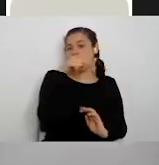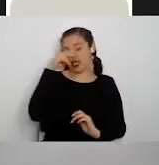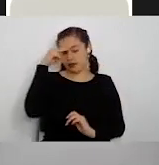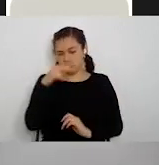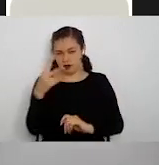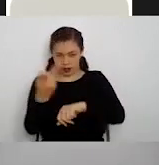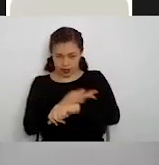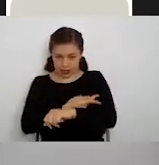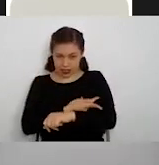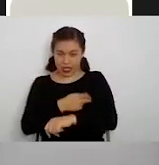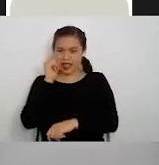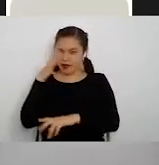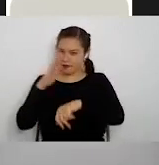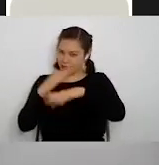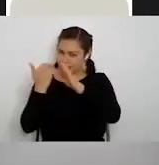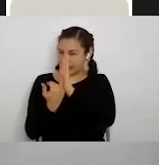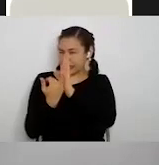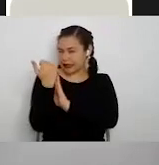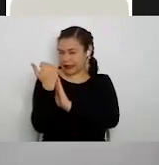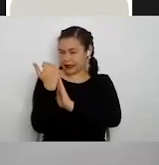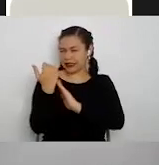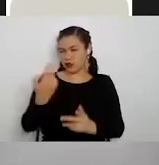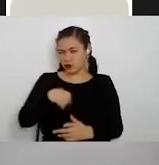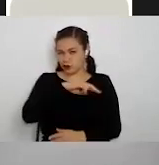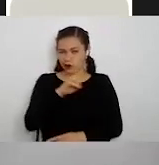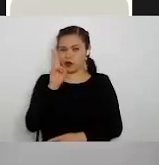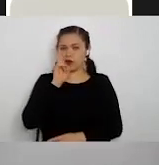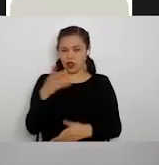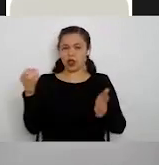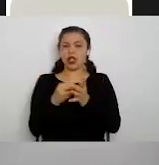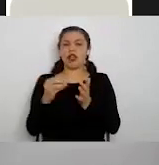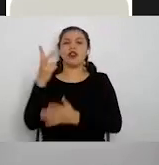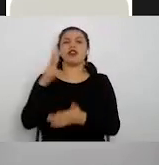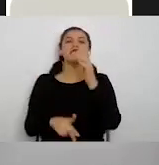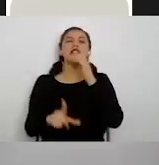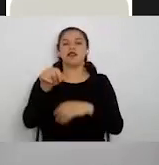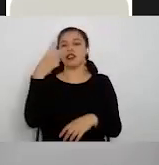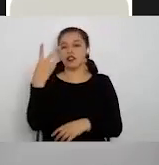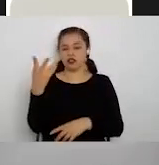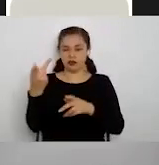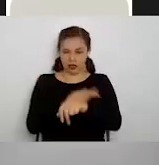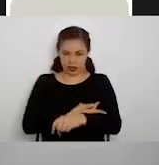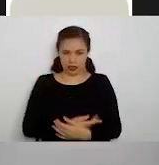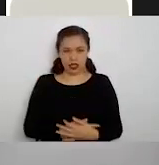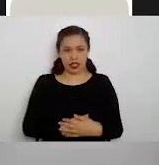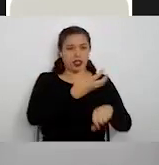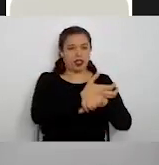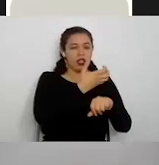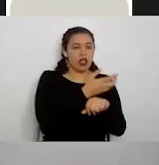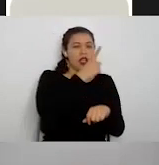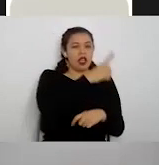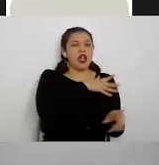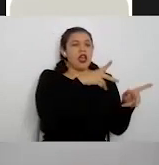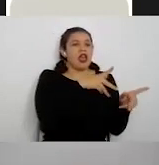también pudiera ser más alto, que es lo que estamos viendo todavía en el 2022. Estados Unidos sigue teniendo un mercado laboral muy